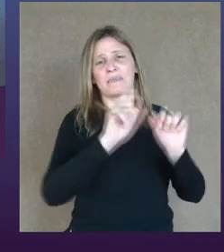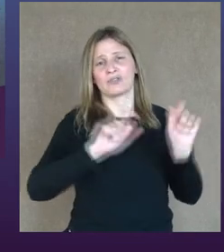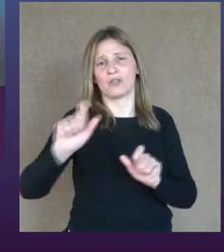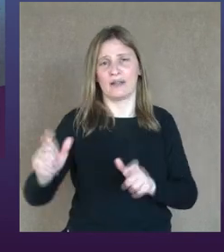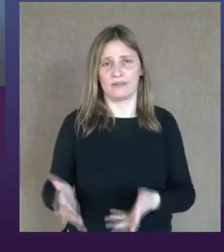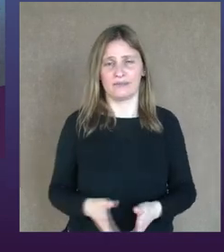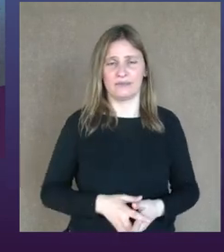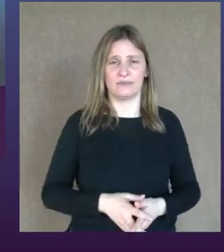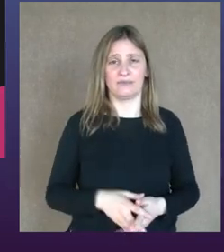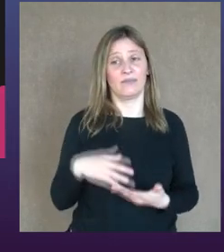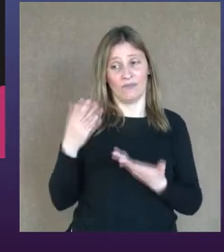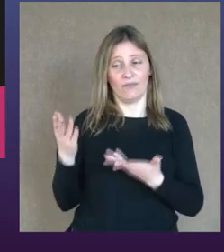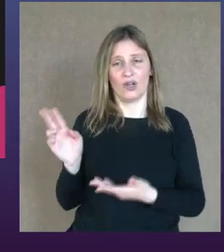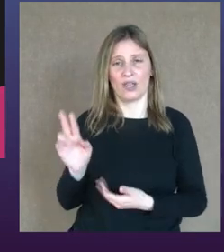Verónica.